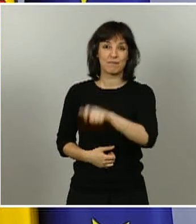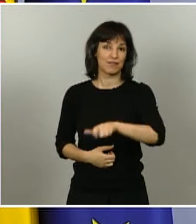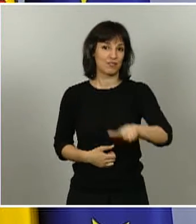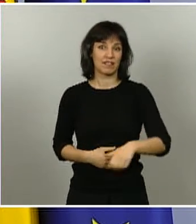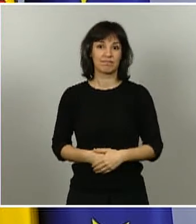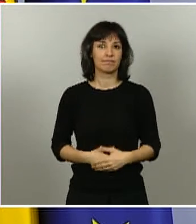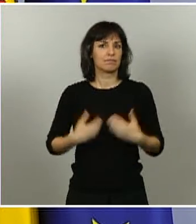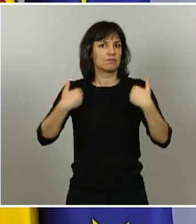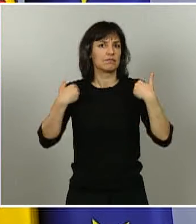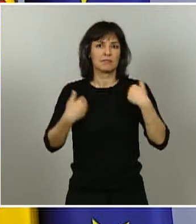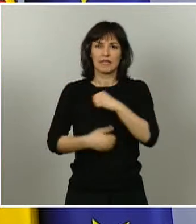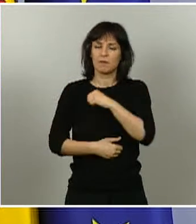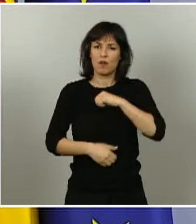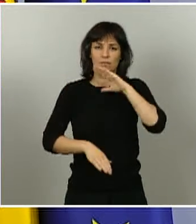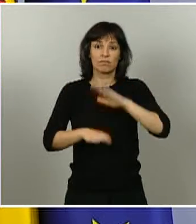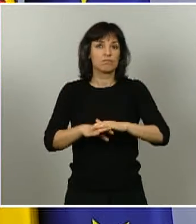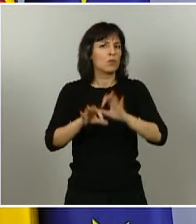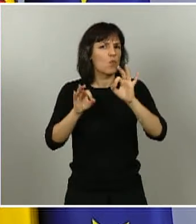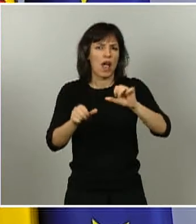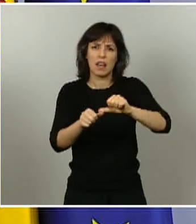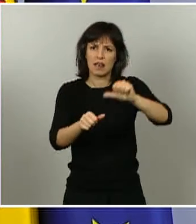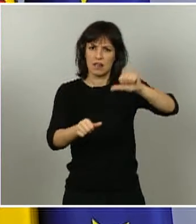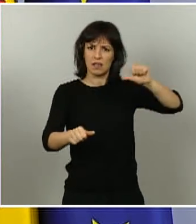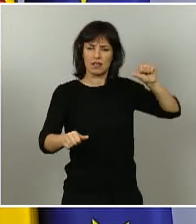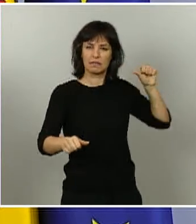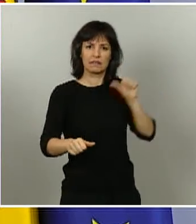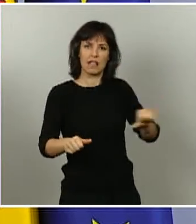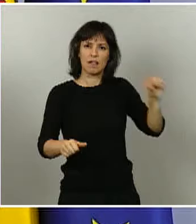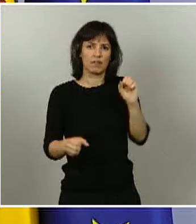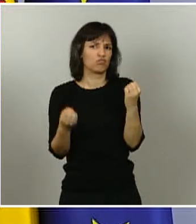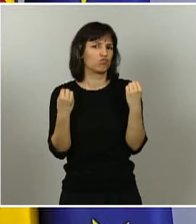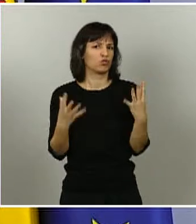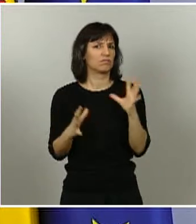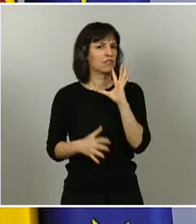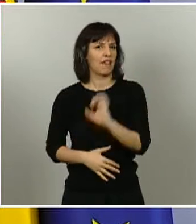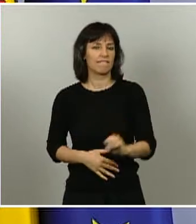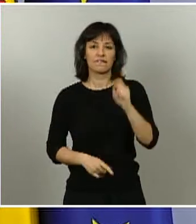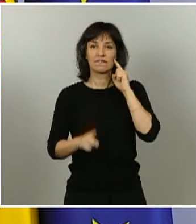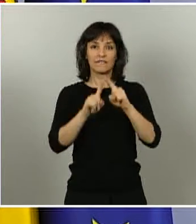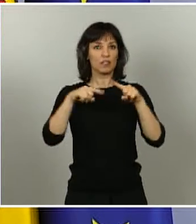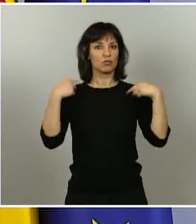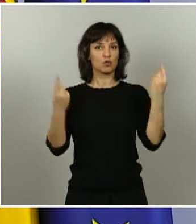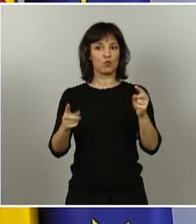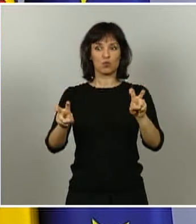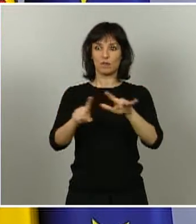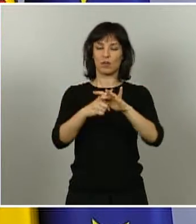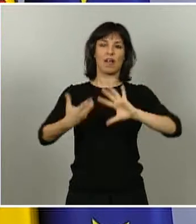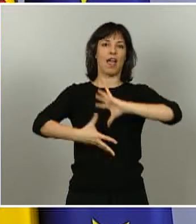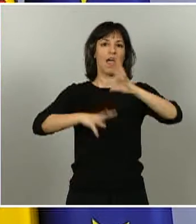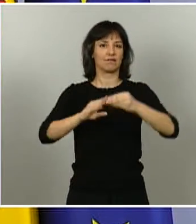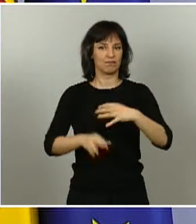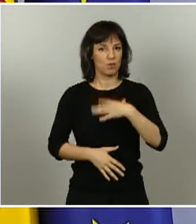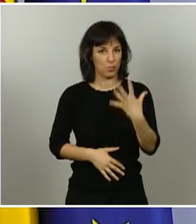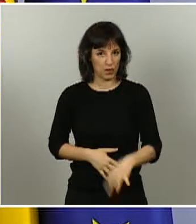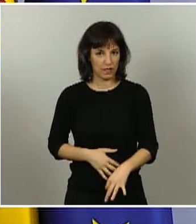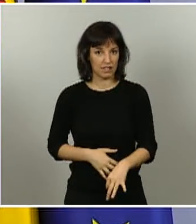venido haciendo, por cierto, estas últimas semanas de una forma ejemplar, para que podamos todos adaptarnos a esta nueva situación que va a permanecer hasta